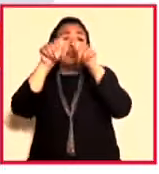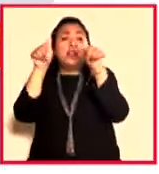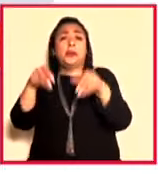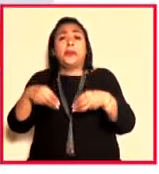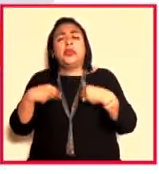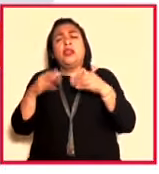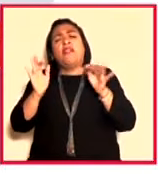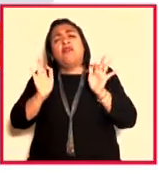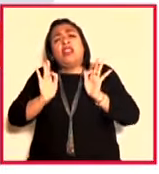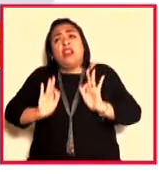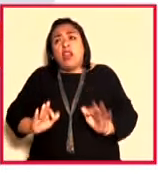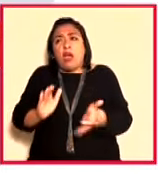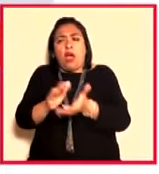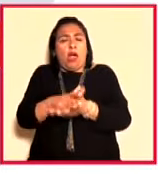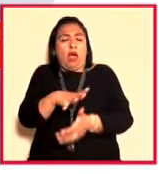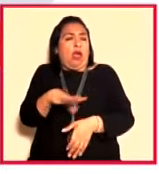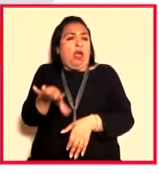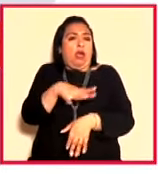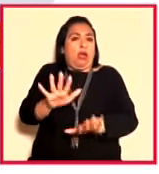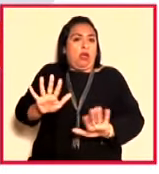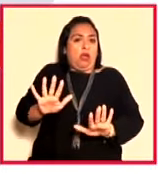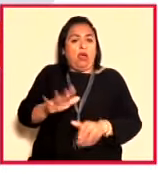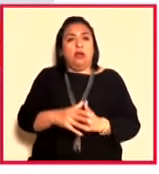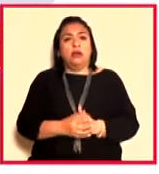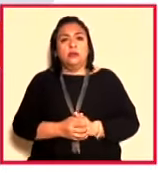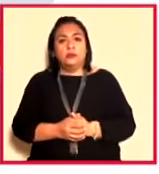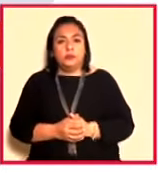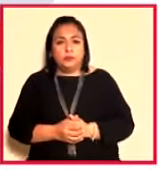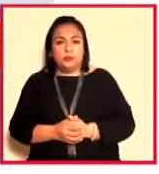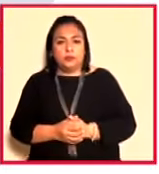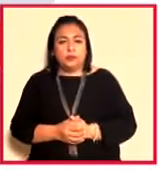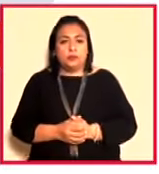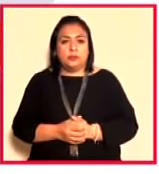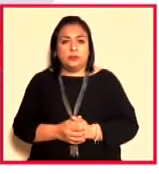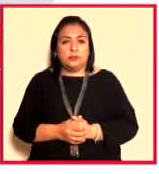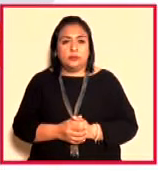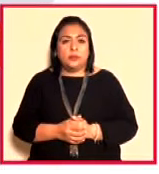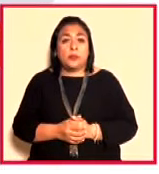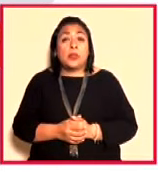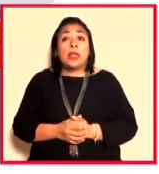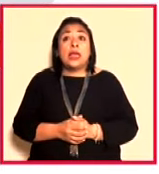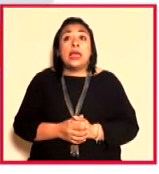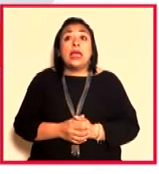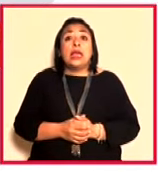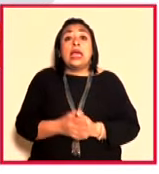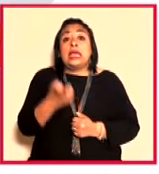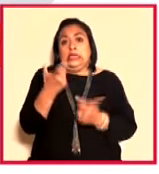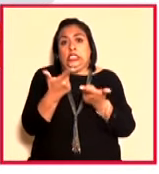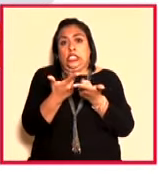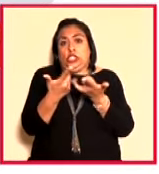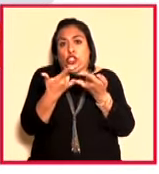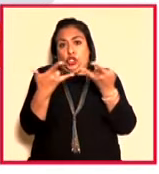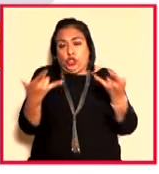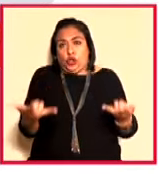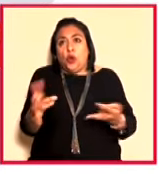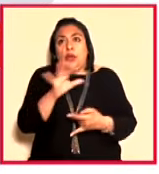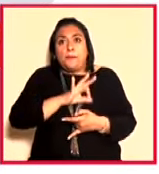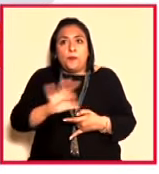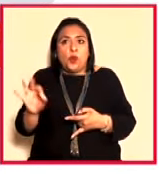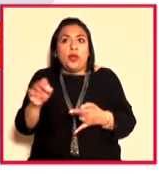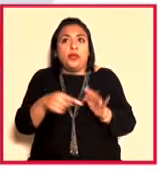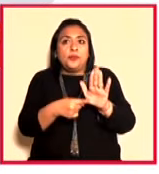evita el compromiso. La verdad, la vida me gusta sin tantas reglas. Esa historia me permitió, ¿no?, hablar de temas que